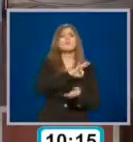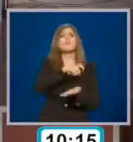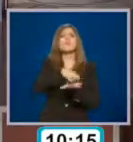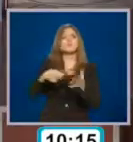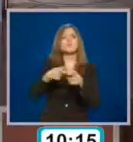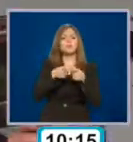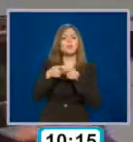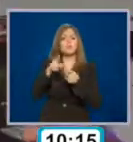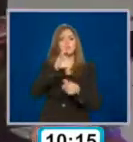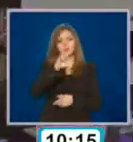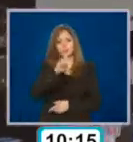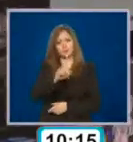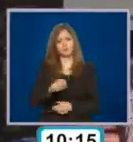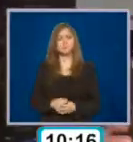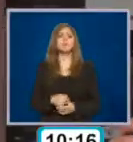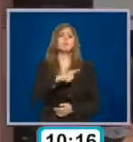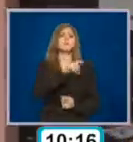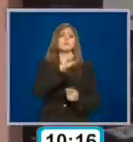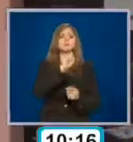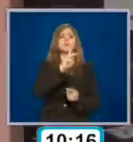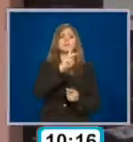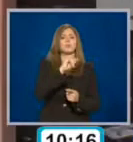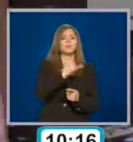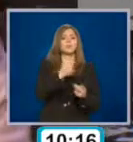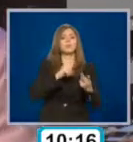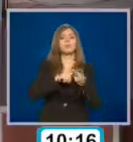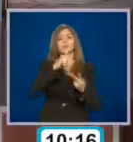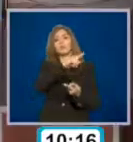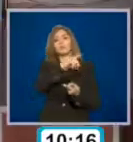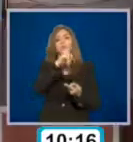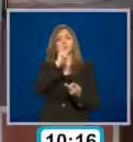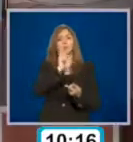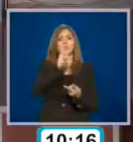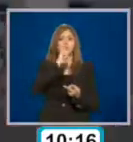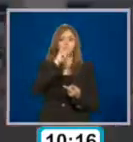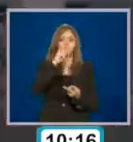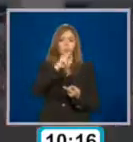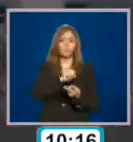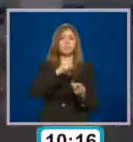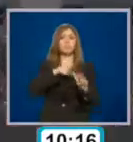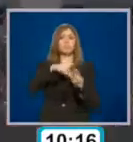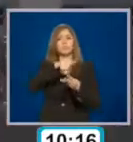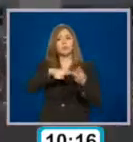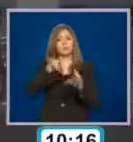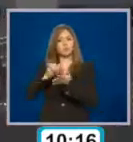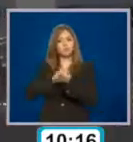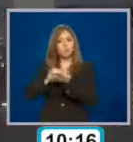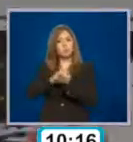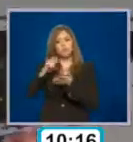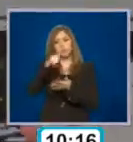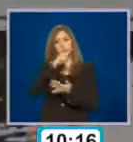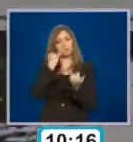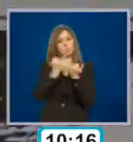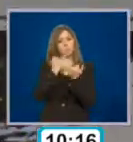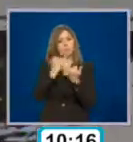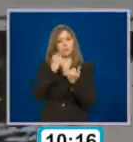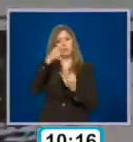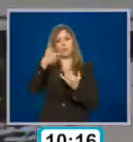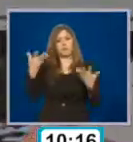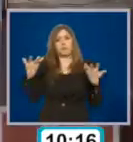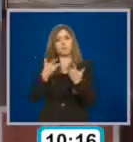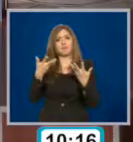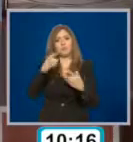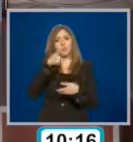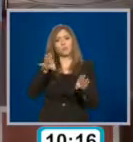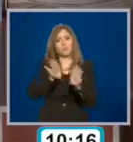las plataformas digitales, Ajá. Spotify, iTunes, Google Play, Apple Music y YouTube también. Está buena para ponerla y para echar, ahora sí que la